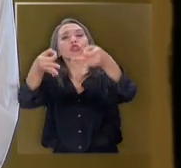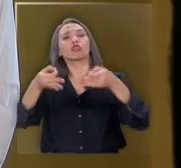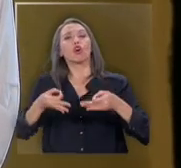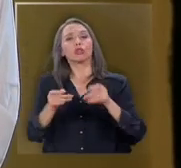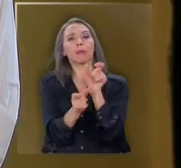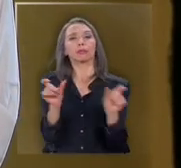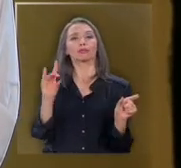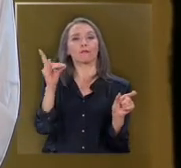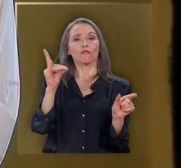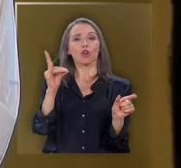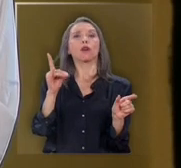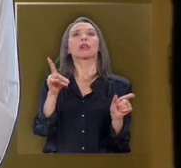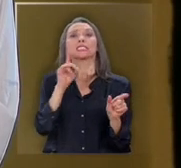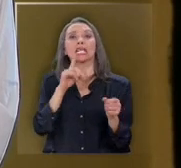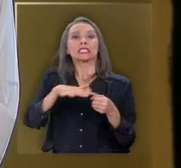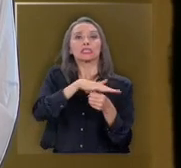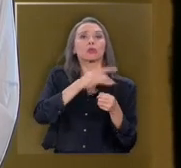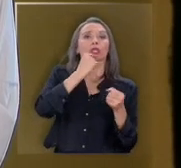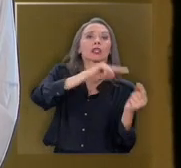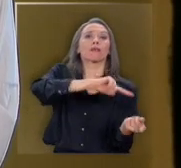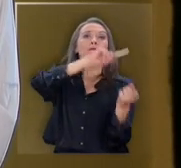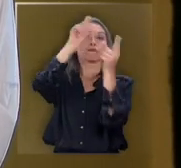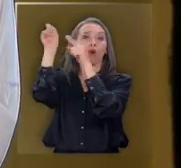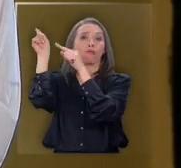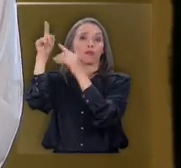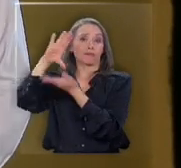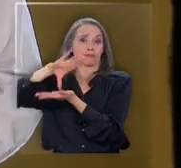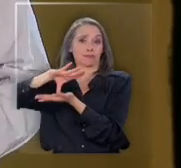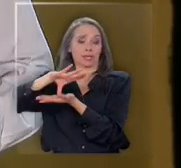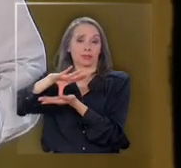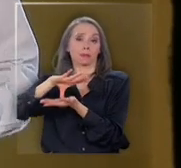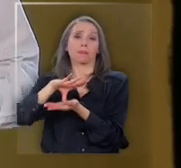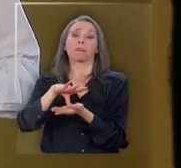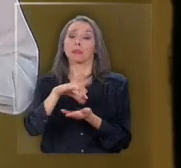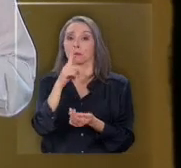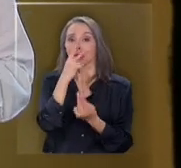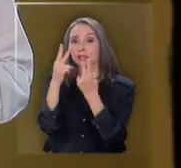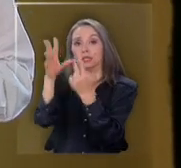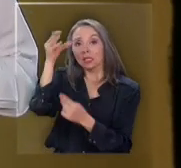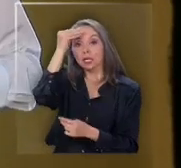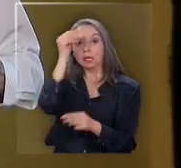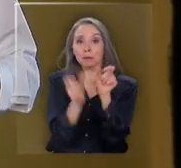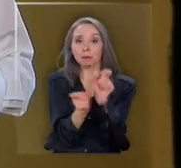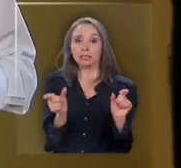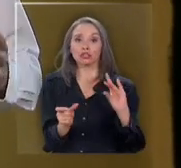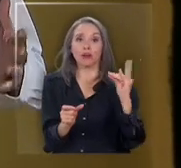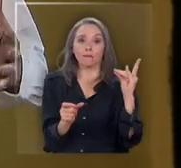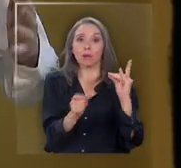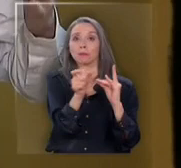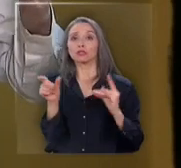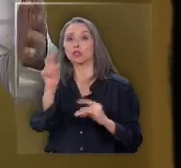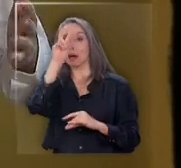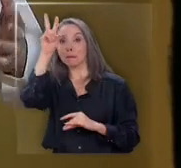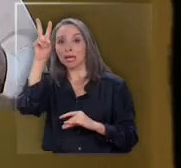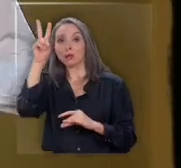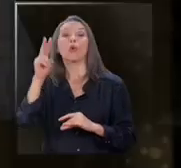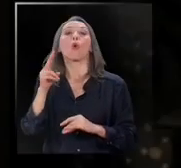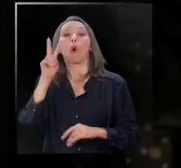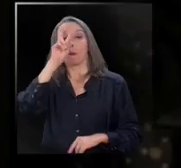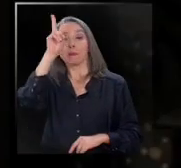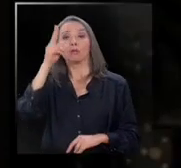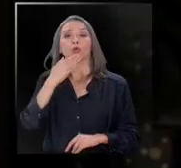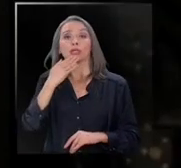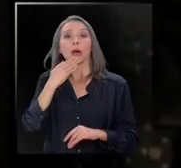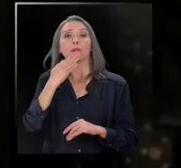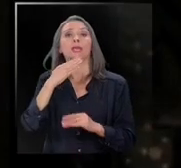de bolivianos que están en esta situación hay que tomar en cuenta que hay personas bolivianas y peruanas varadas porque pero también tiene